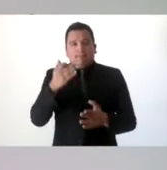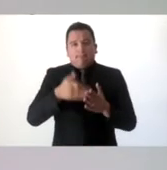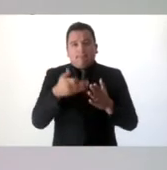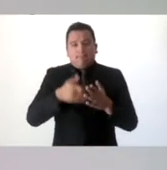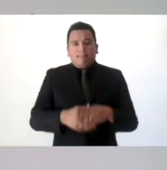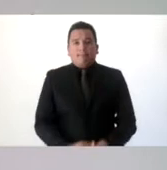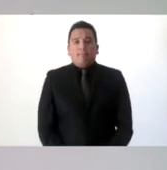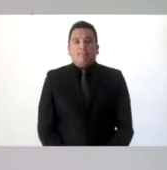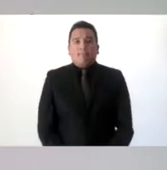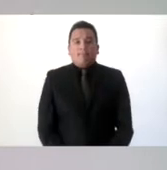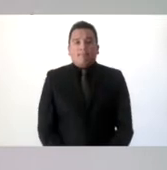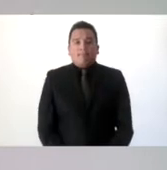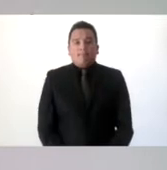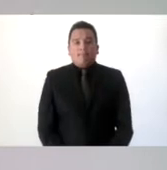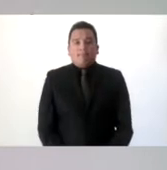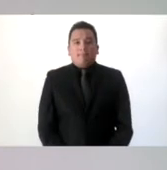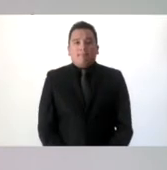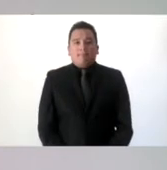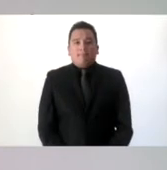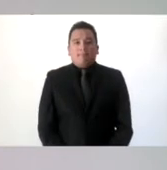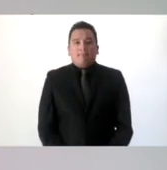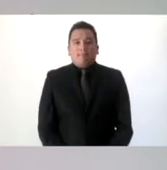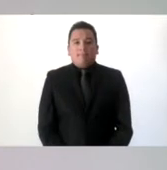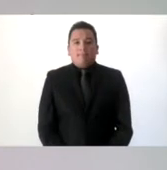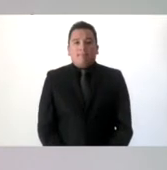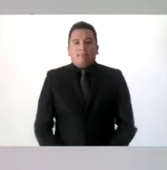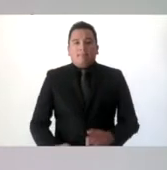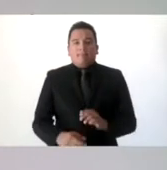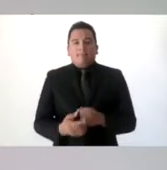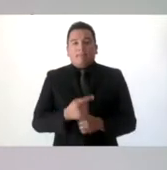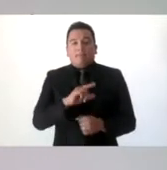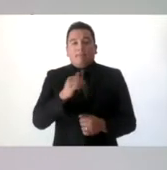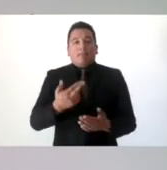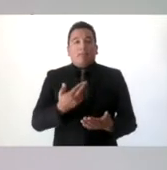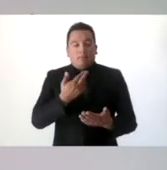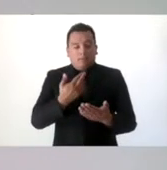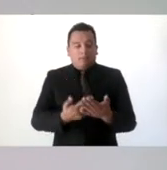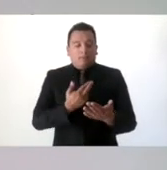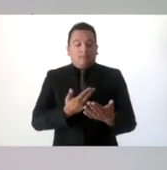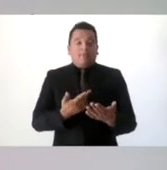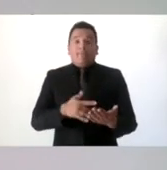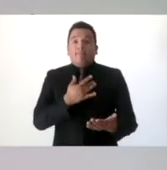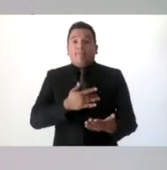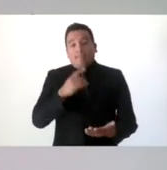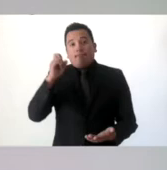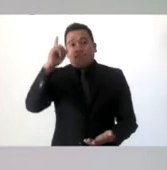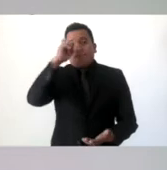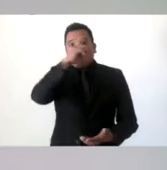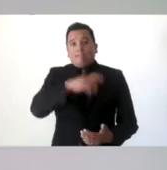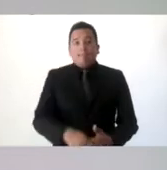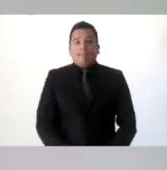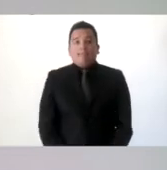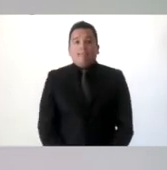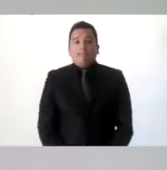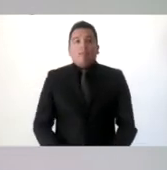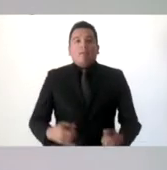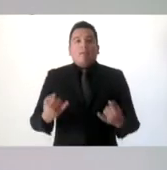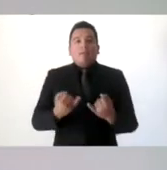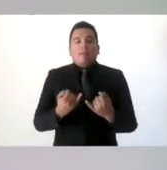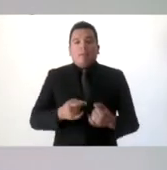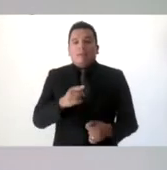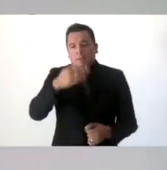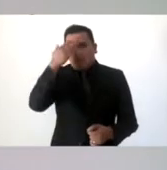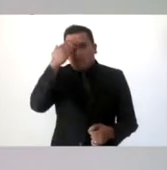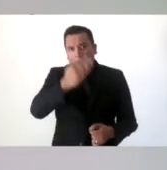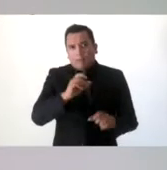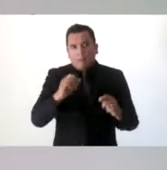los resultados electorales esta situación de los resultados de voto electrónico. Nos han comentado,